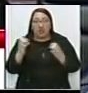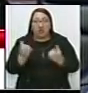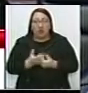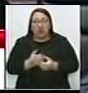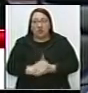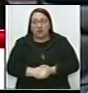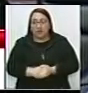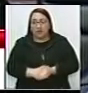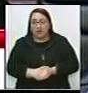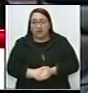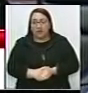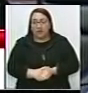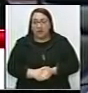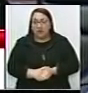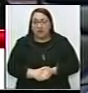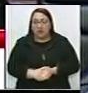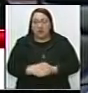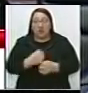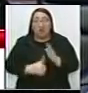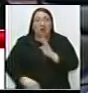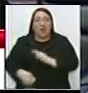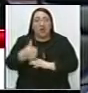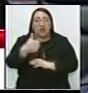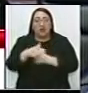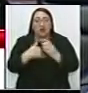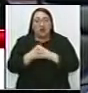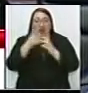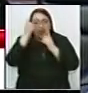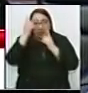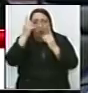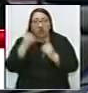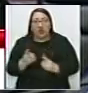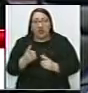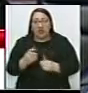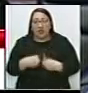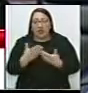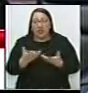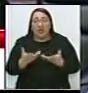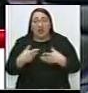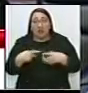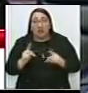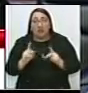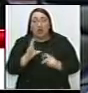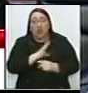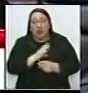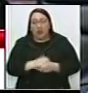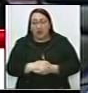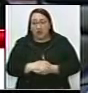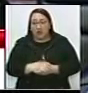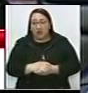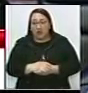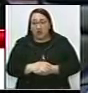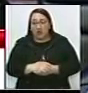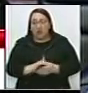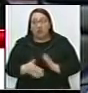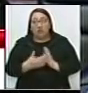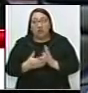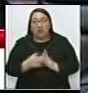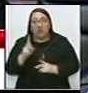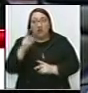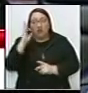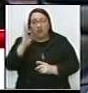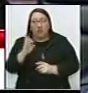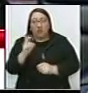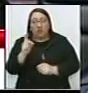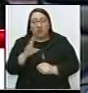de la República, máxima expresión de la democracia, le ha permitido al gobierno vislumbrar un